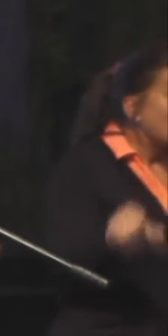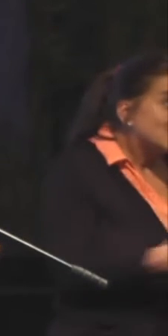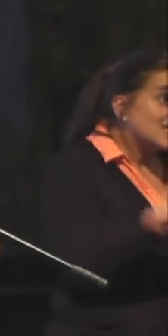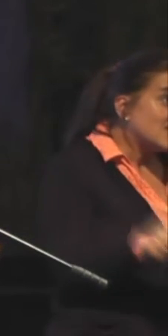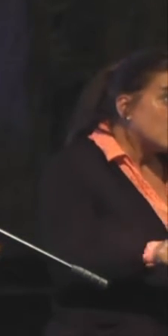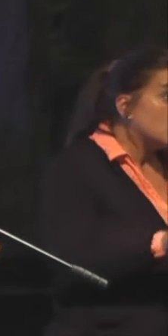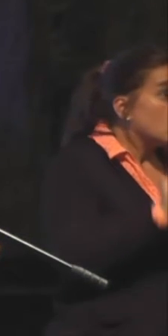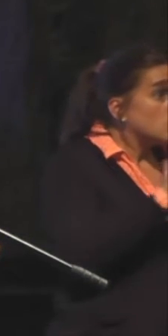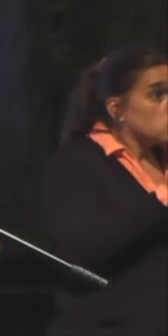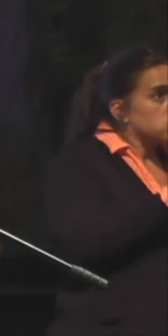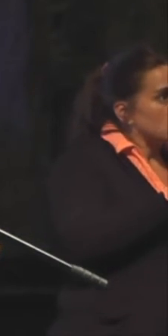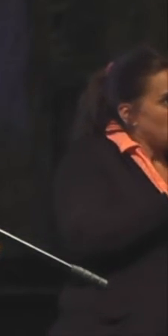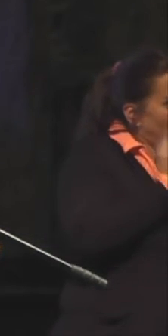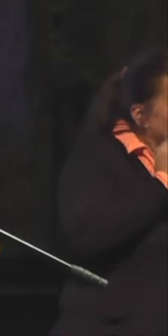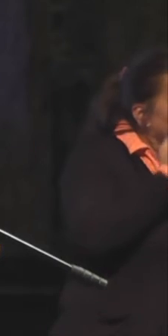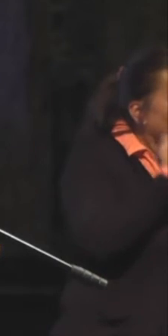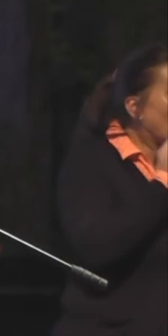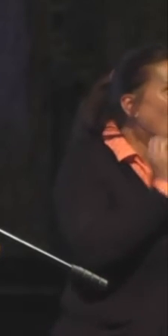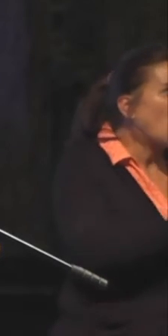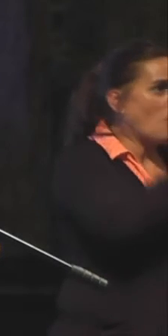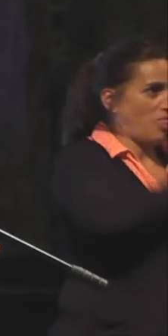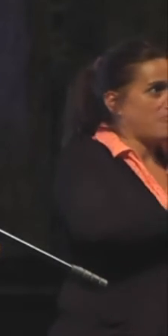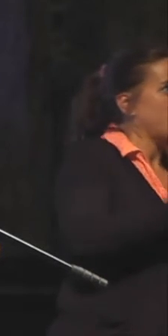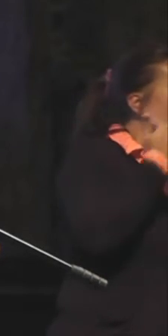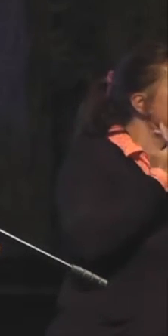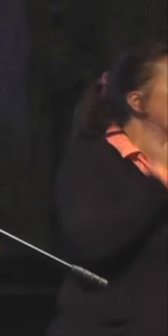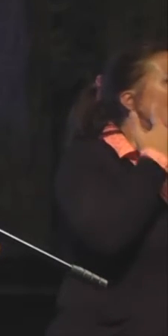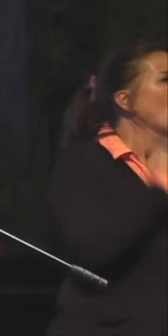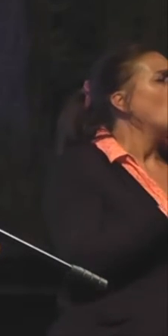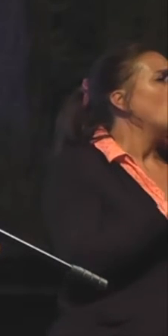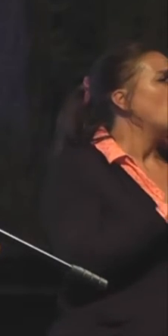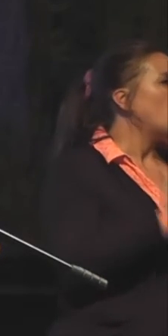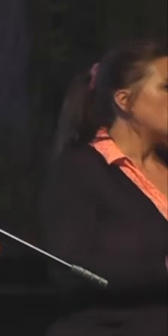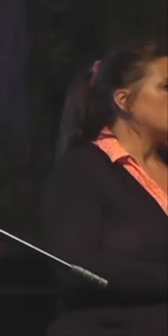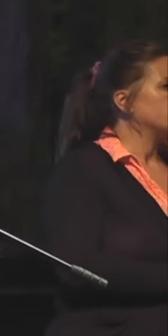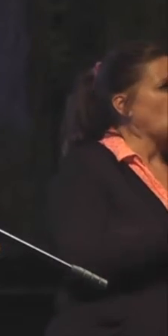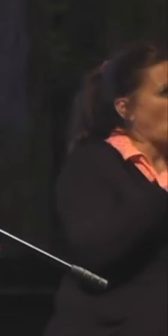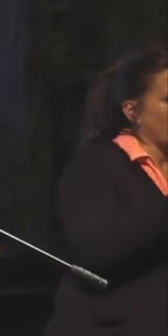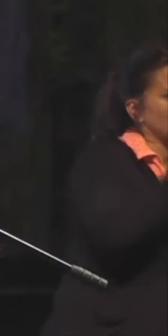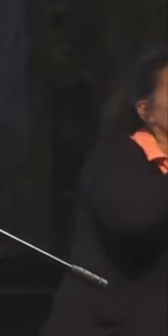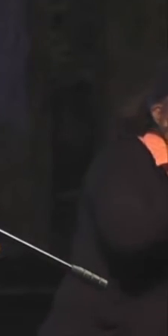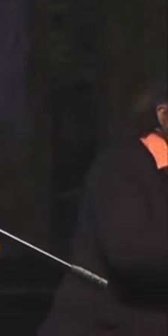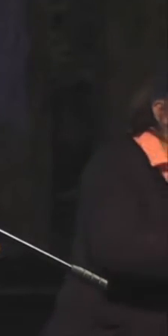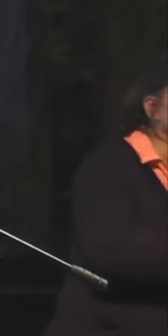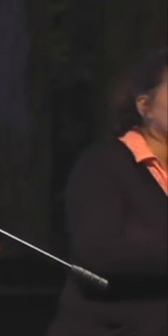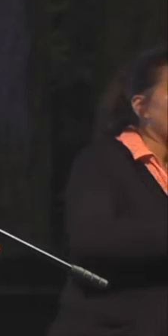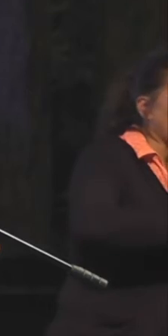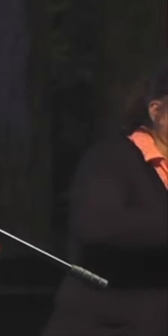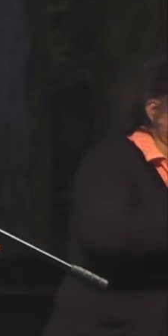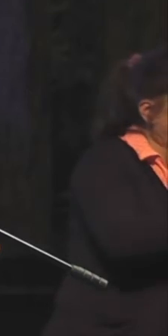a su medida su vara porque obviamente que la historia no se repite pero hay